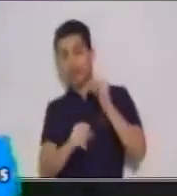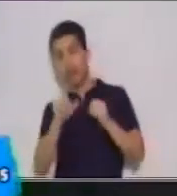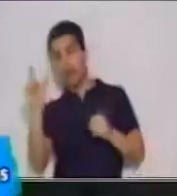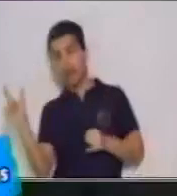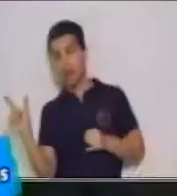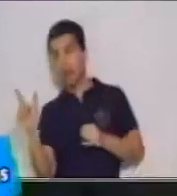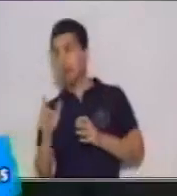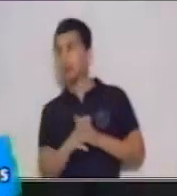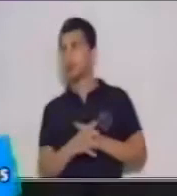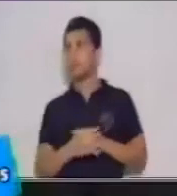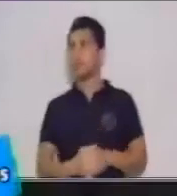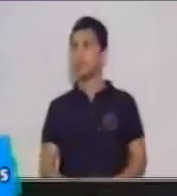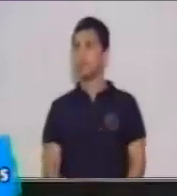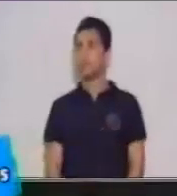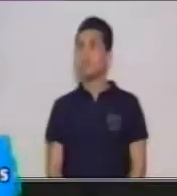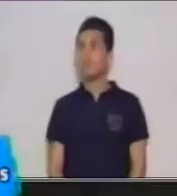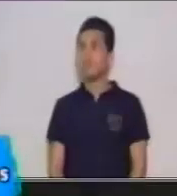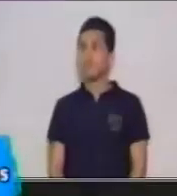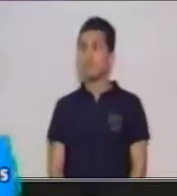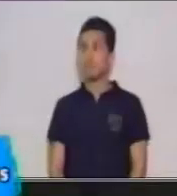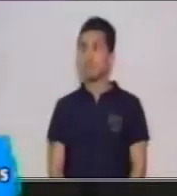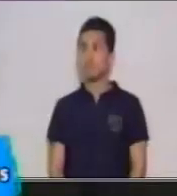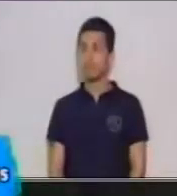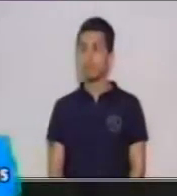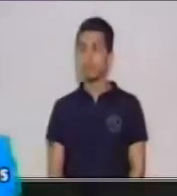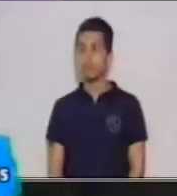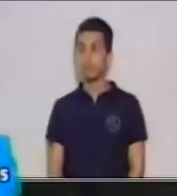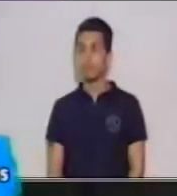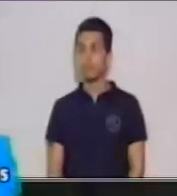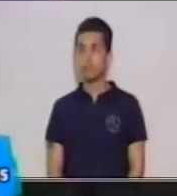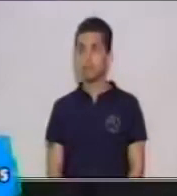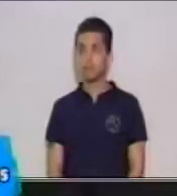final. Dividámosla primero en sílabas.